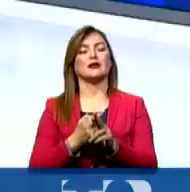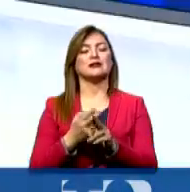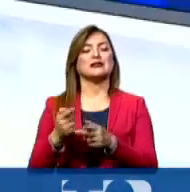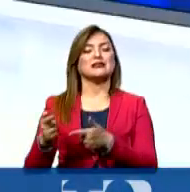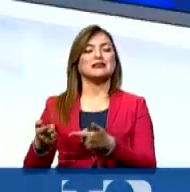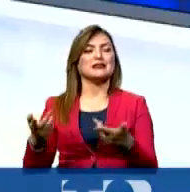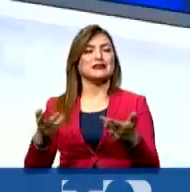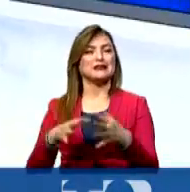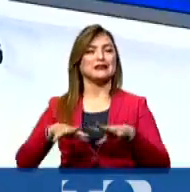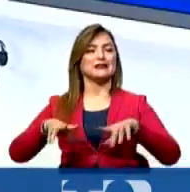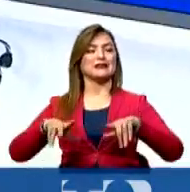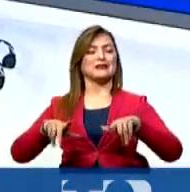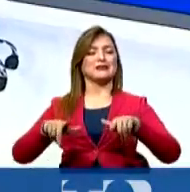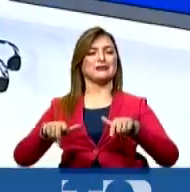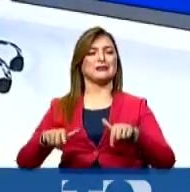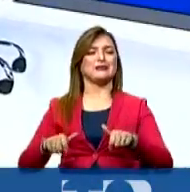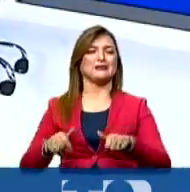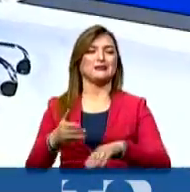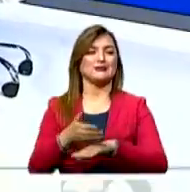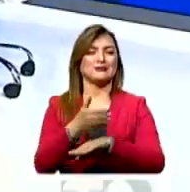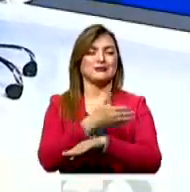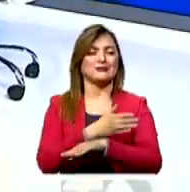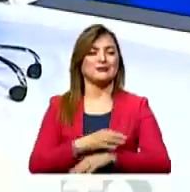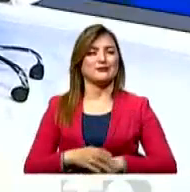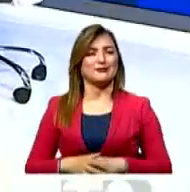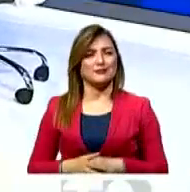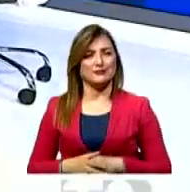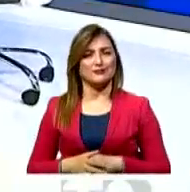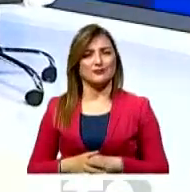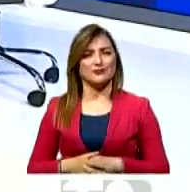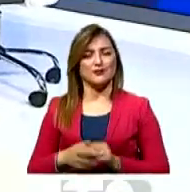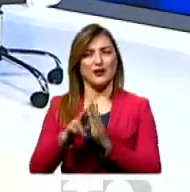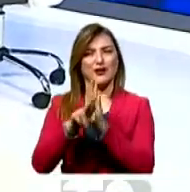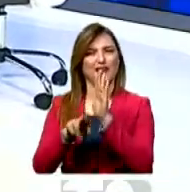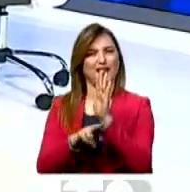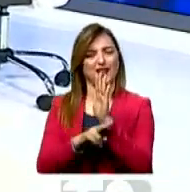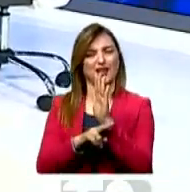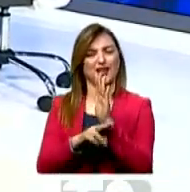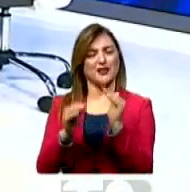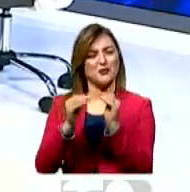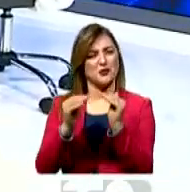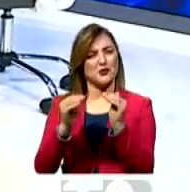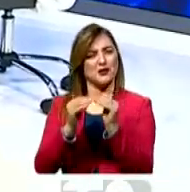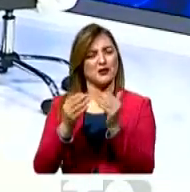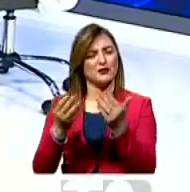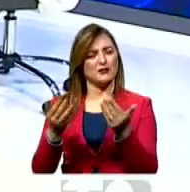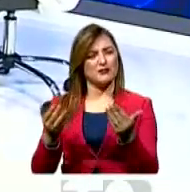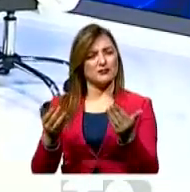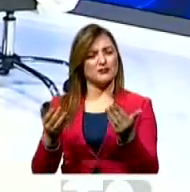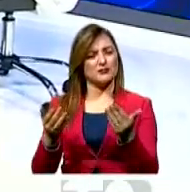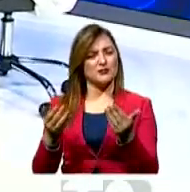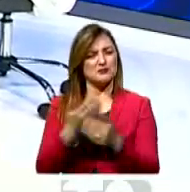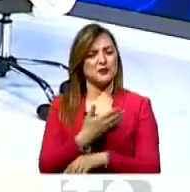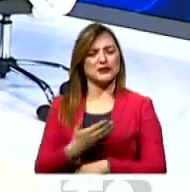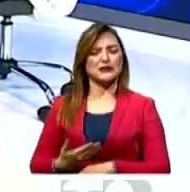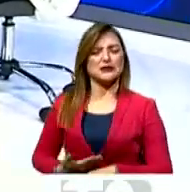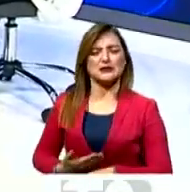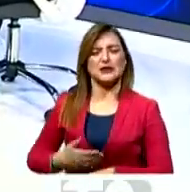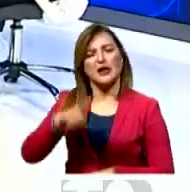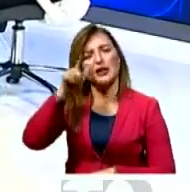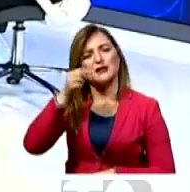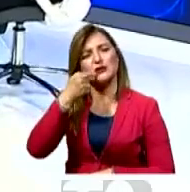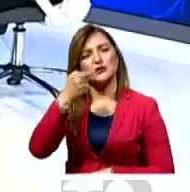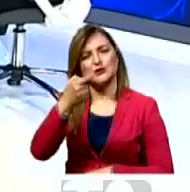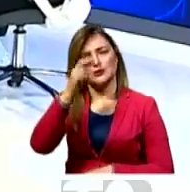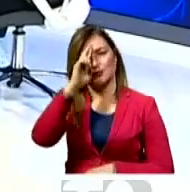para la corrupción, como ha ocurrido en gobiernos pasados. Respetar las reglas del juego democrático, dice. El presidente dijo que iba a respetar la